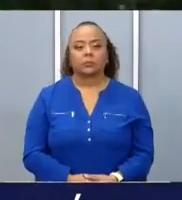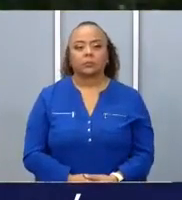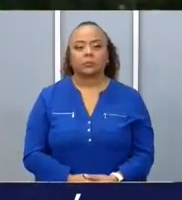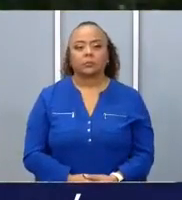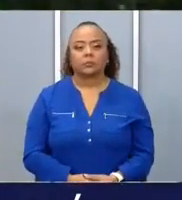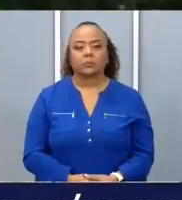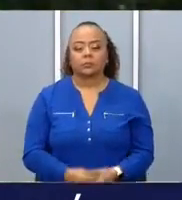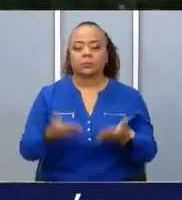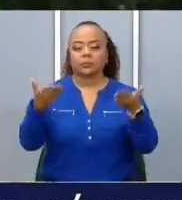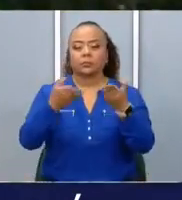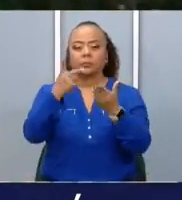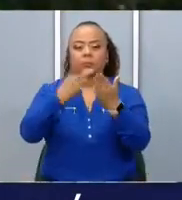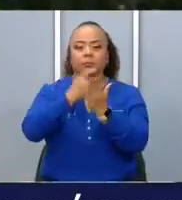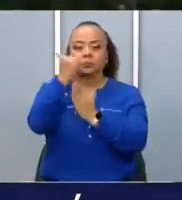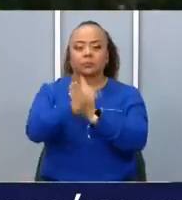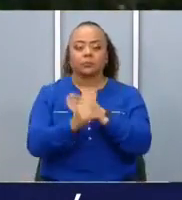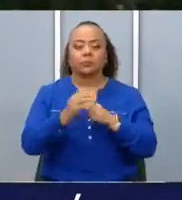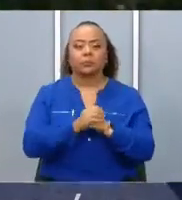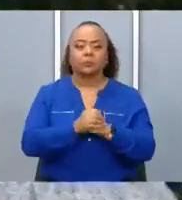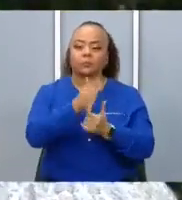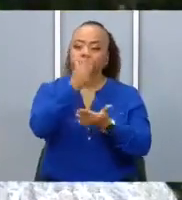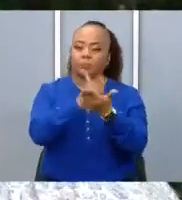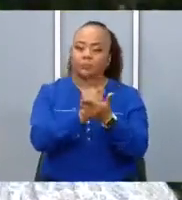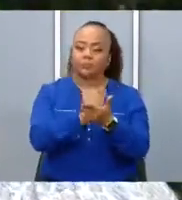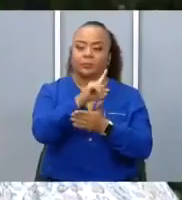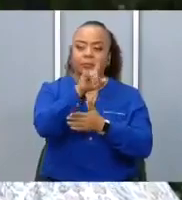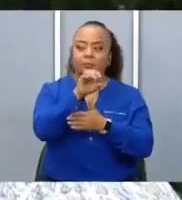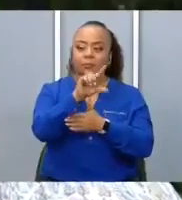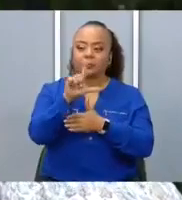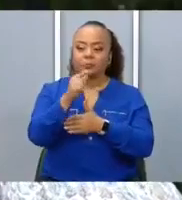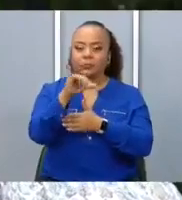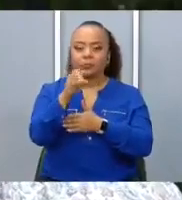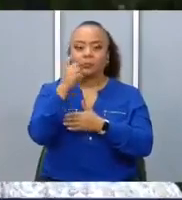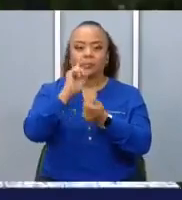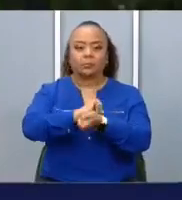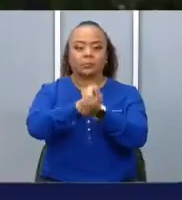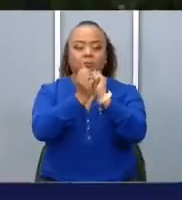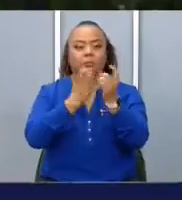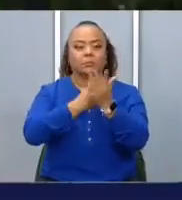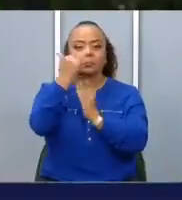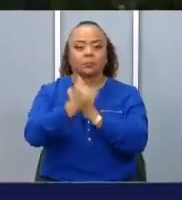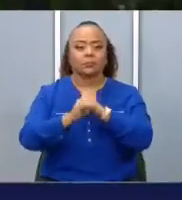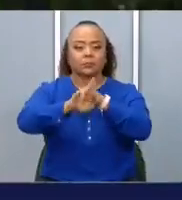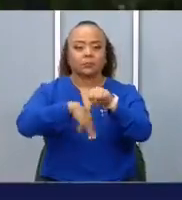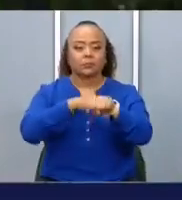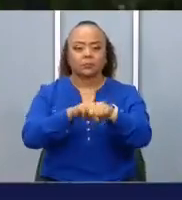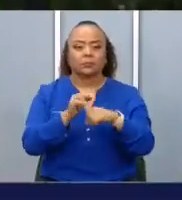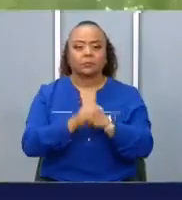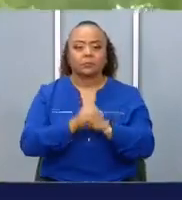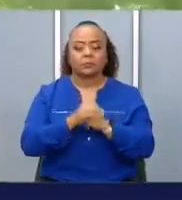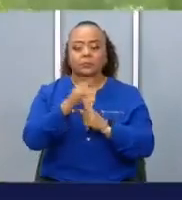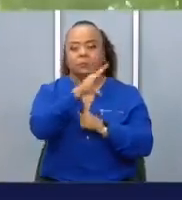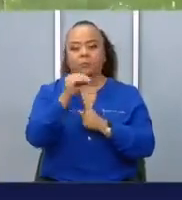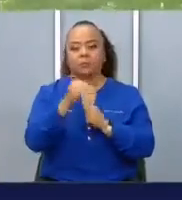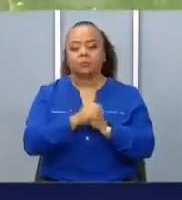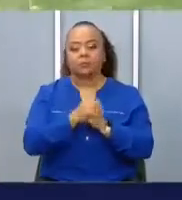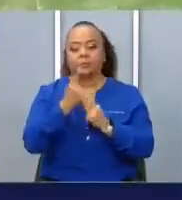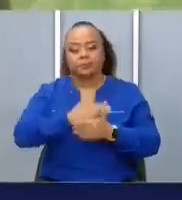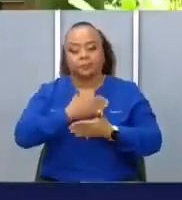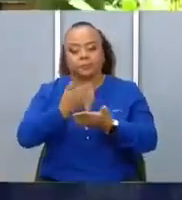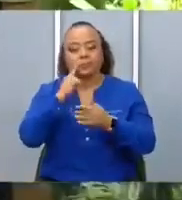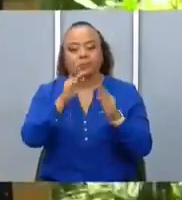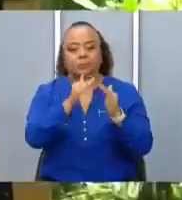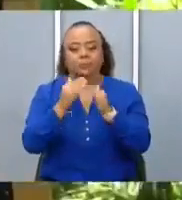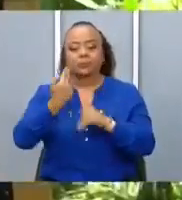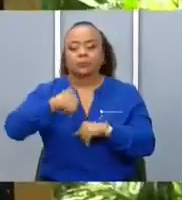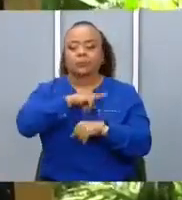un proyecto que deja de ser zoológico para convertir en un proyecto natural y cultural dispuesto hacia la comunidad